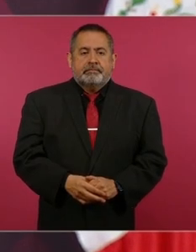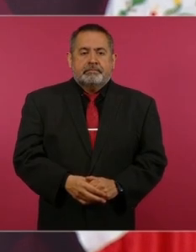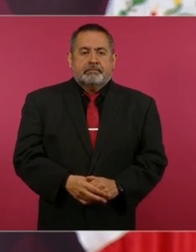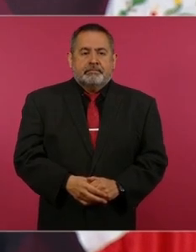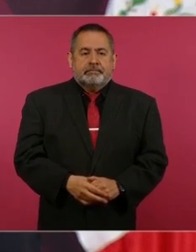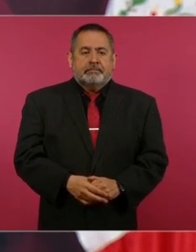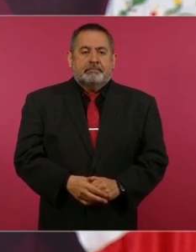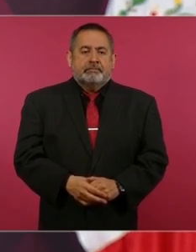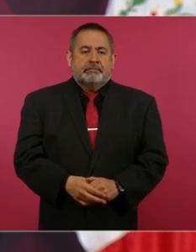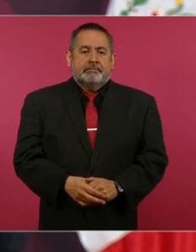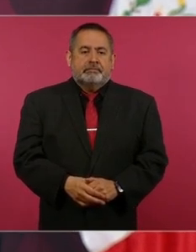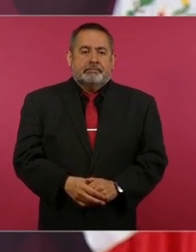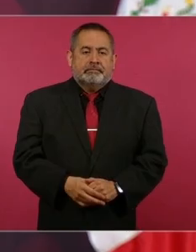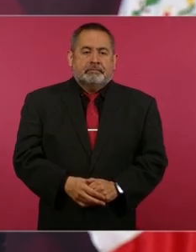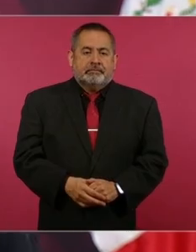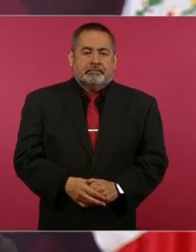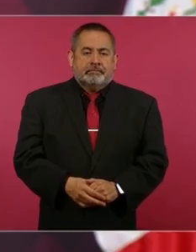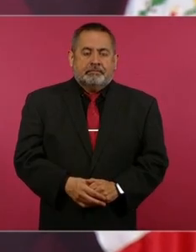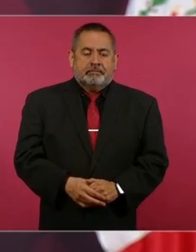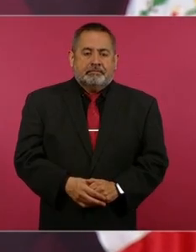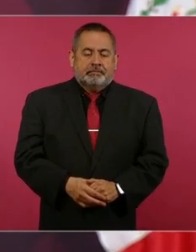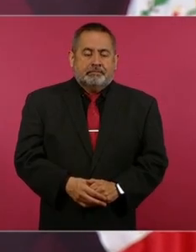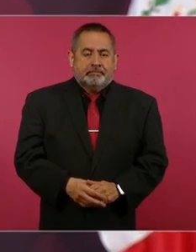O cuando